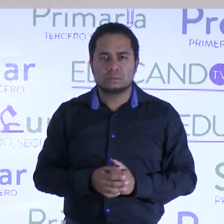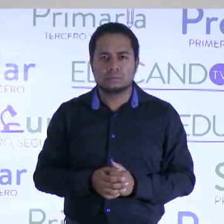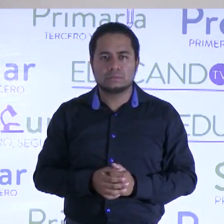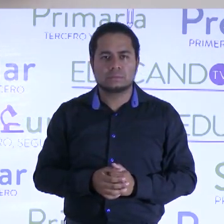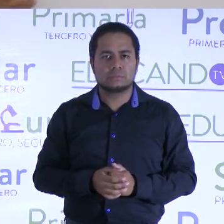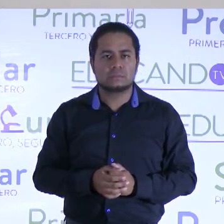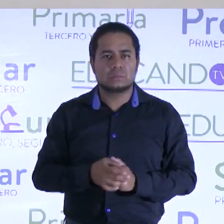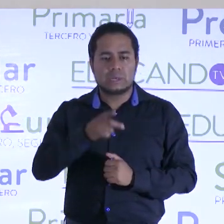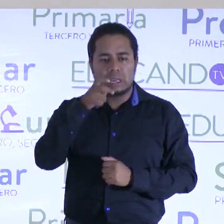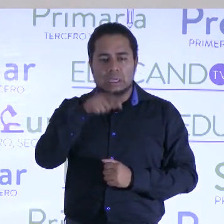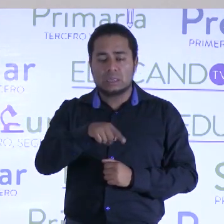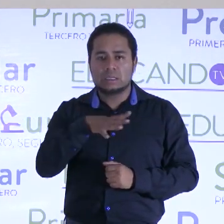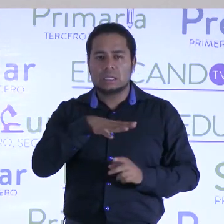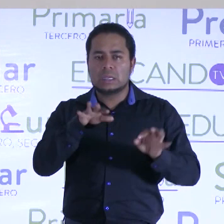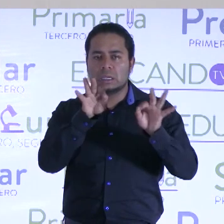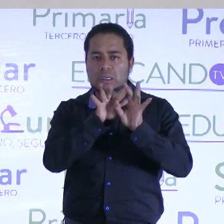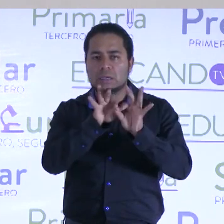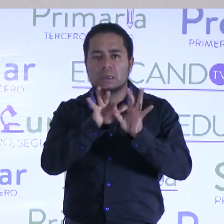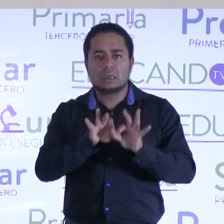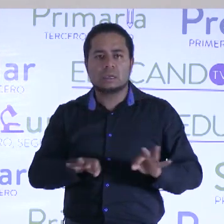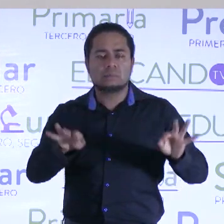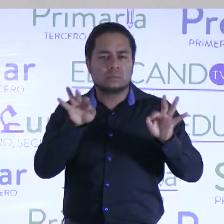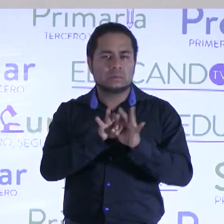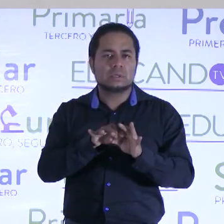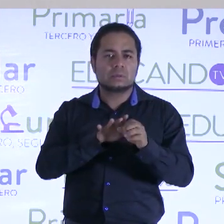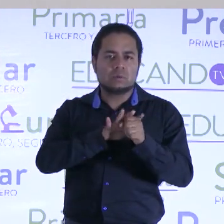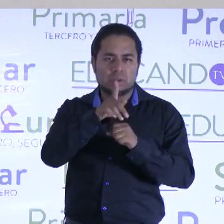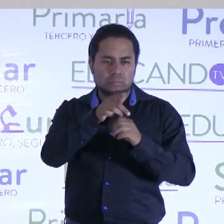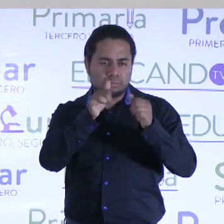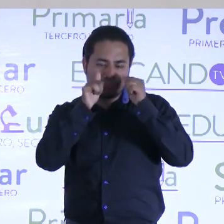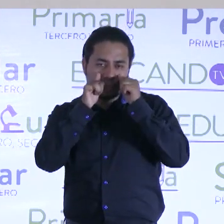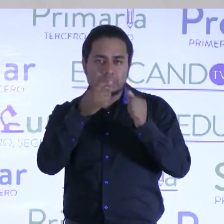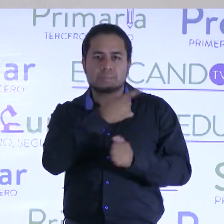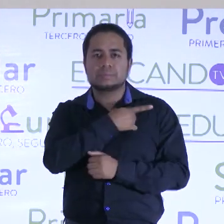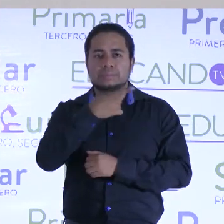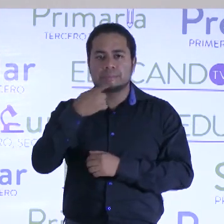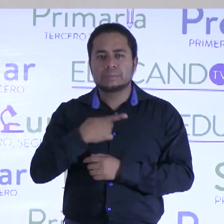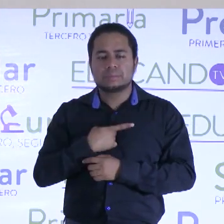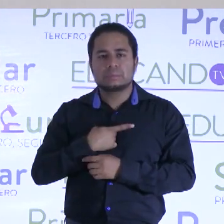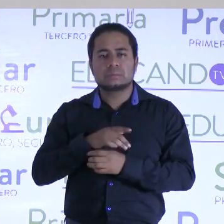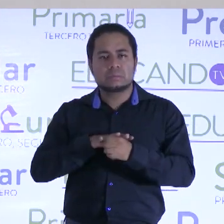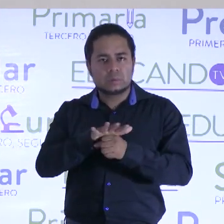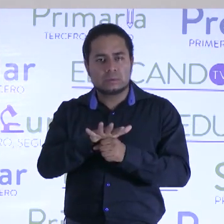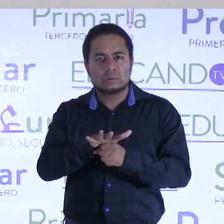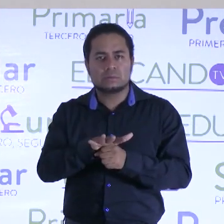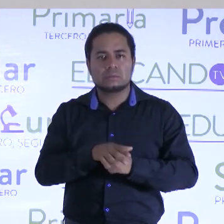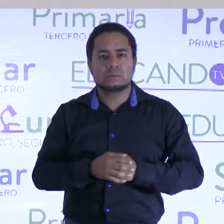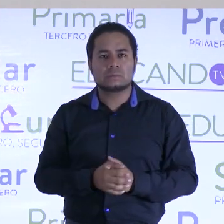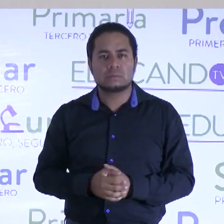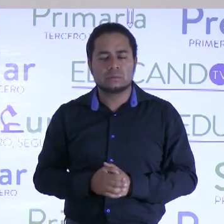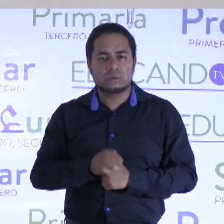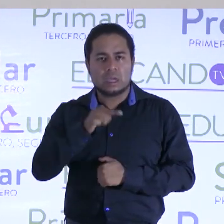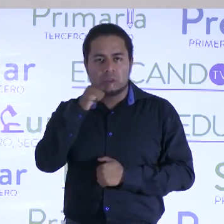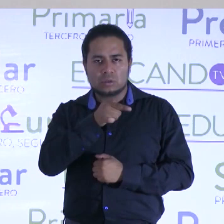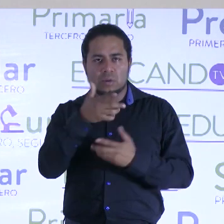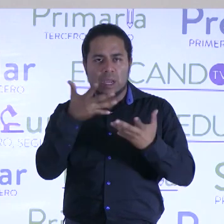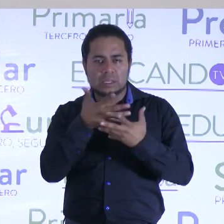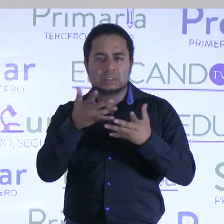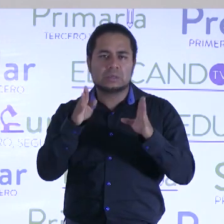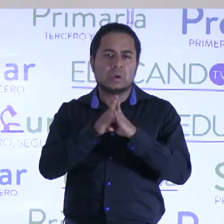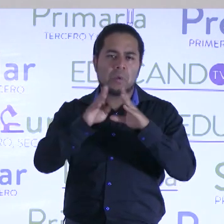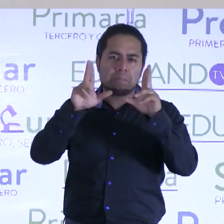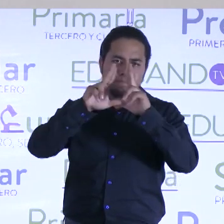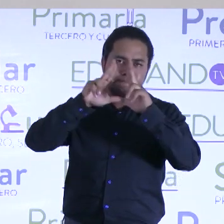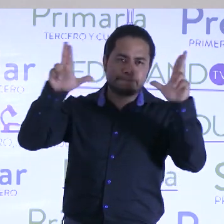En el cierre, es muy importante tomar en cuenta que vamos a hacer la